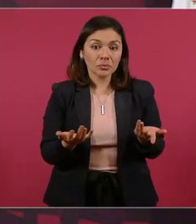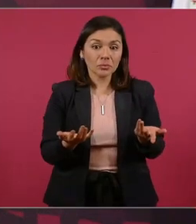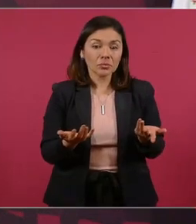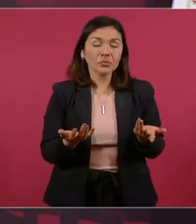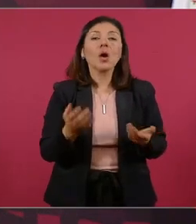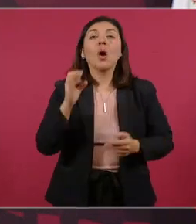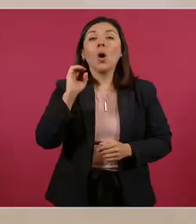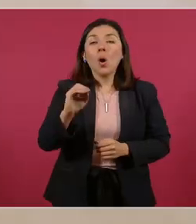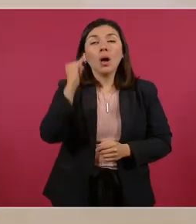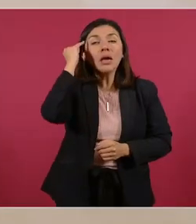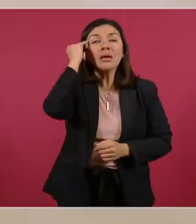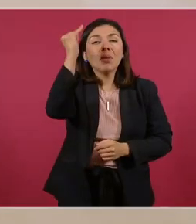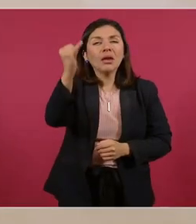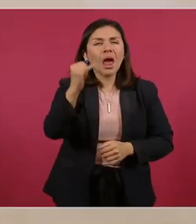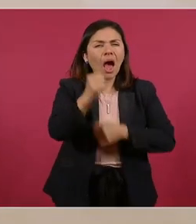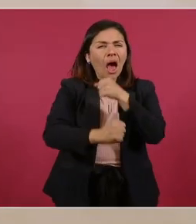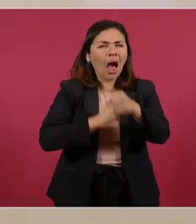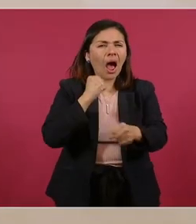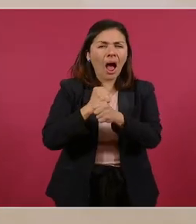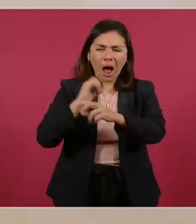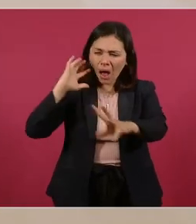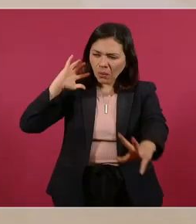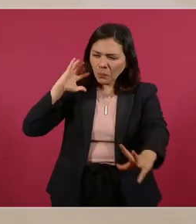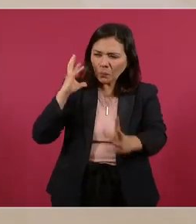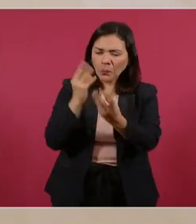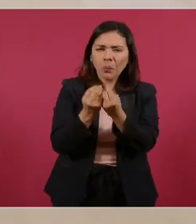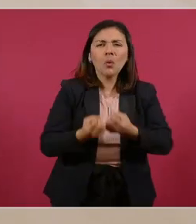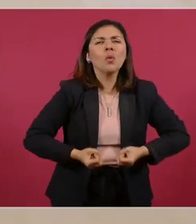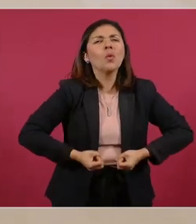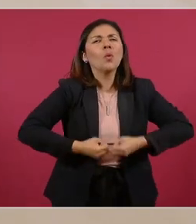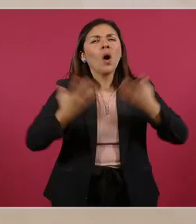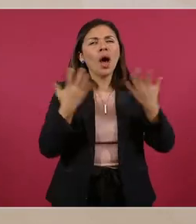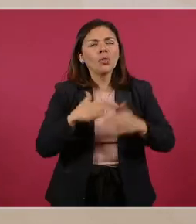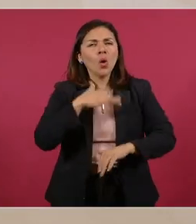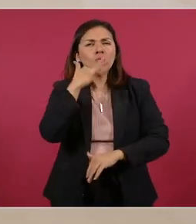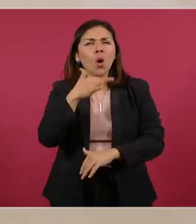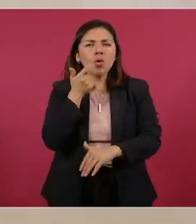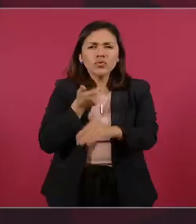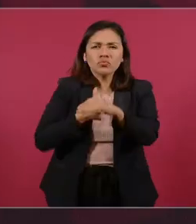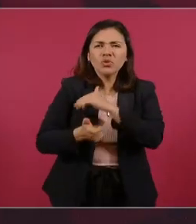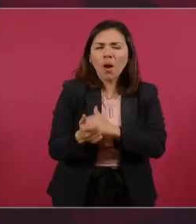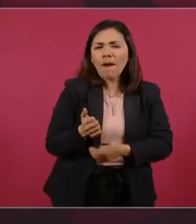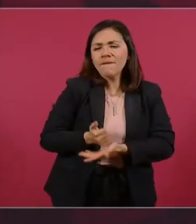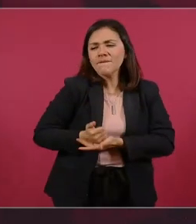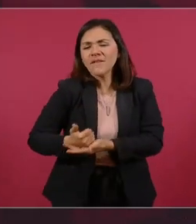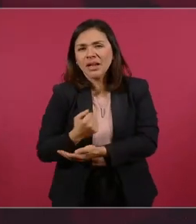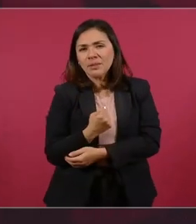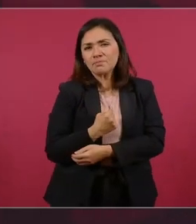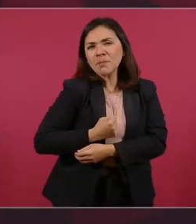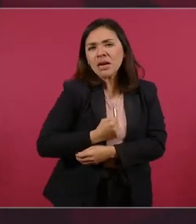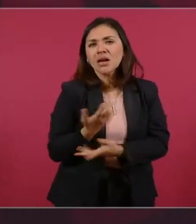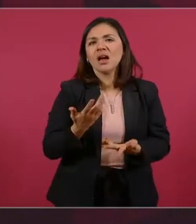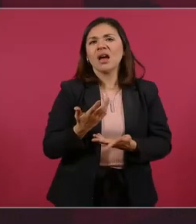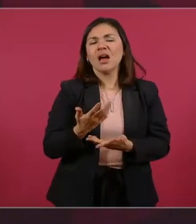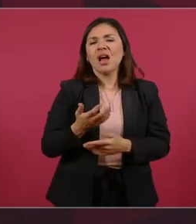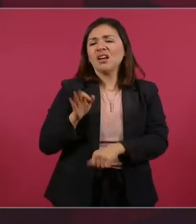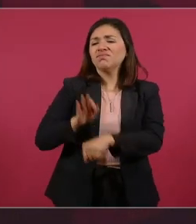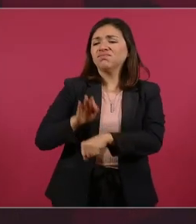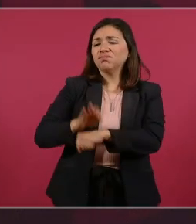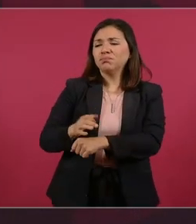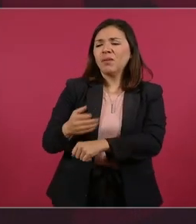imagínense cuántos años de corrupción, de influyentismo, de